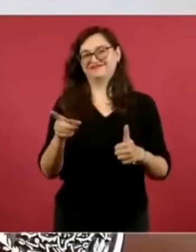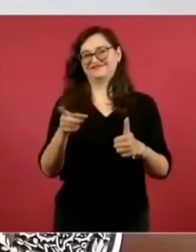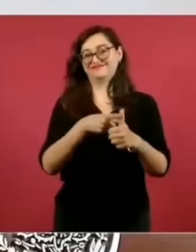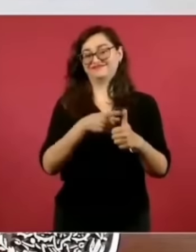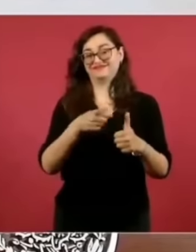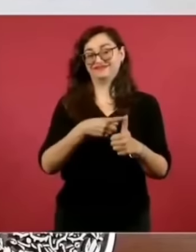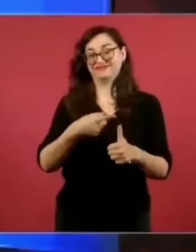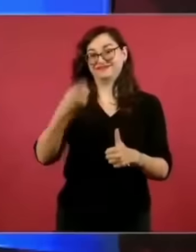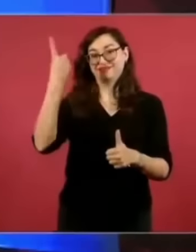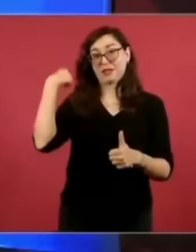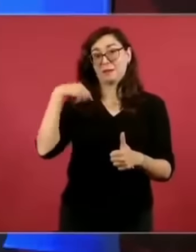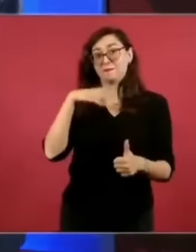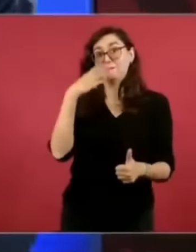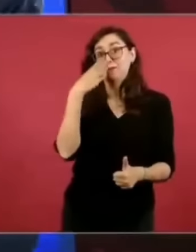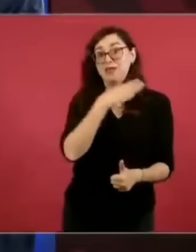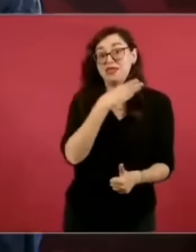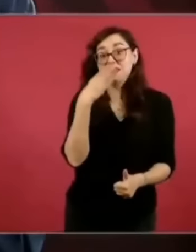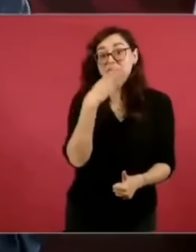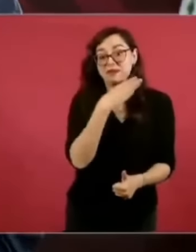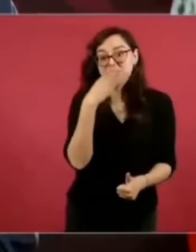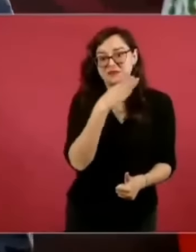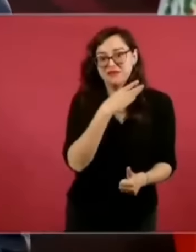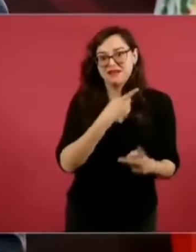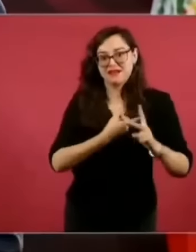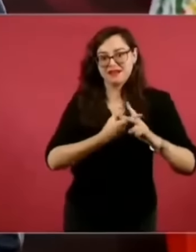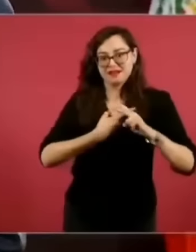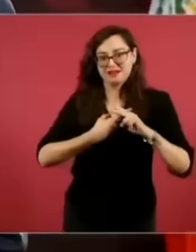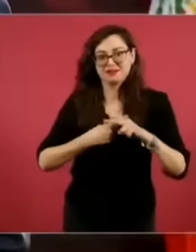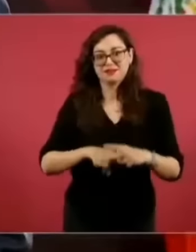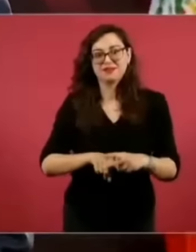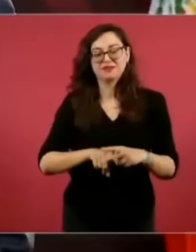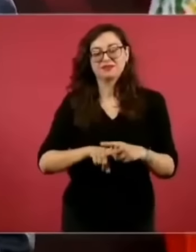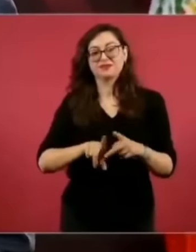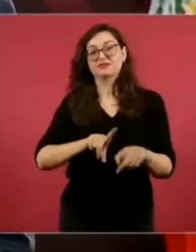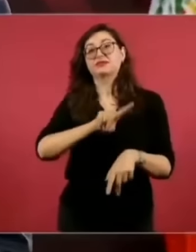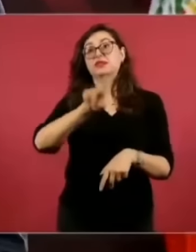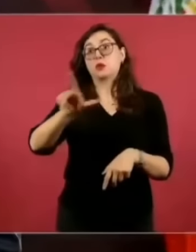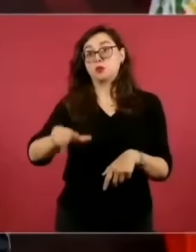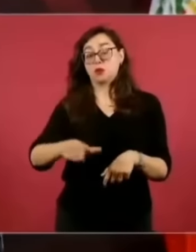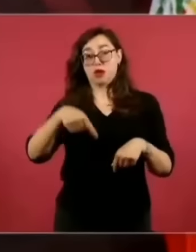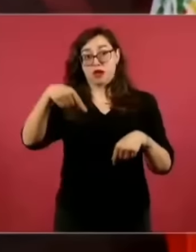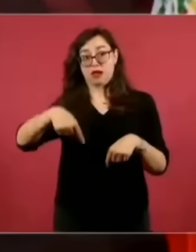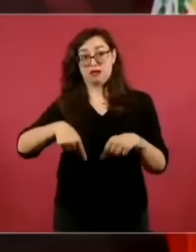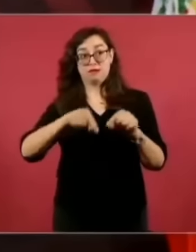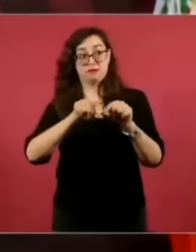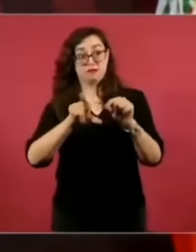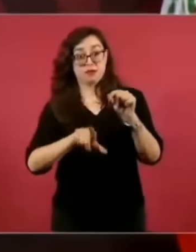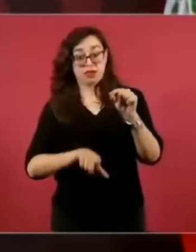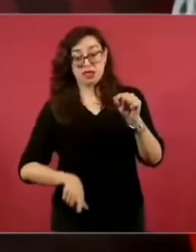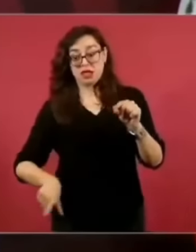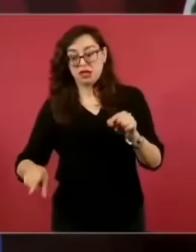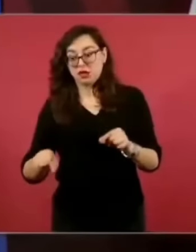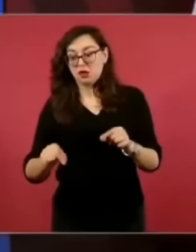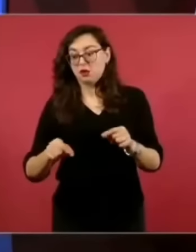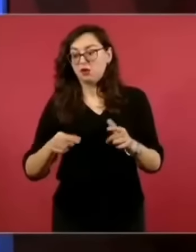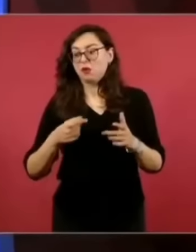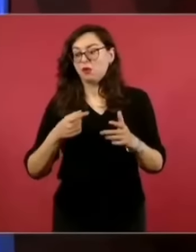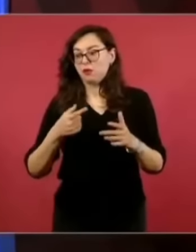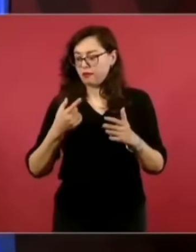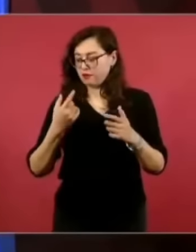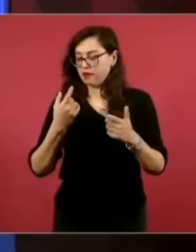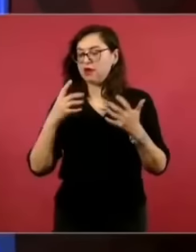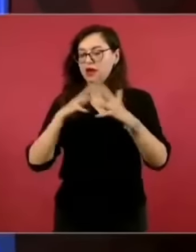Y luego se usó, en el caso de México, desde el movimiento de independencia,